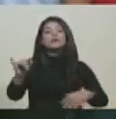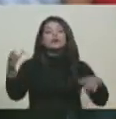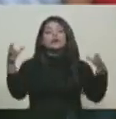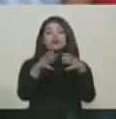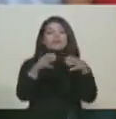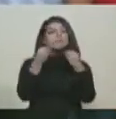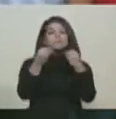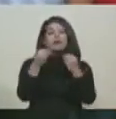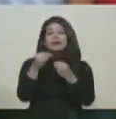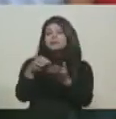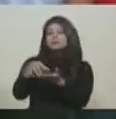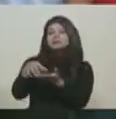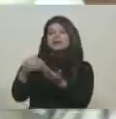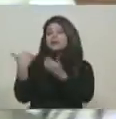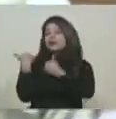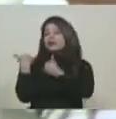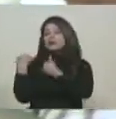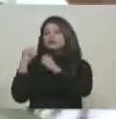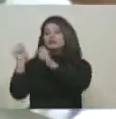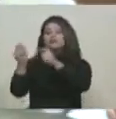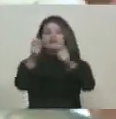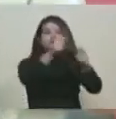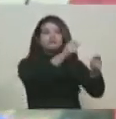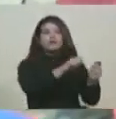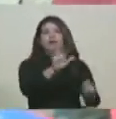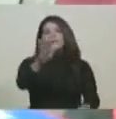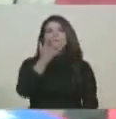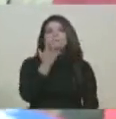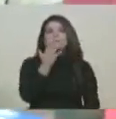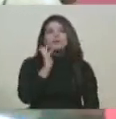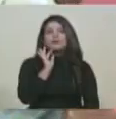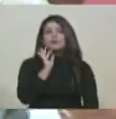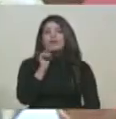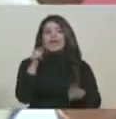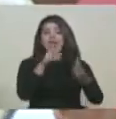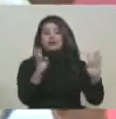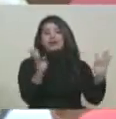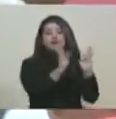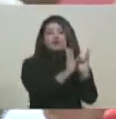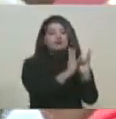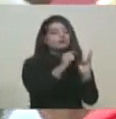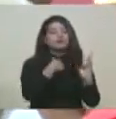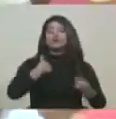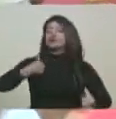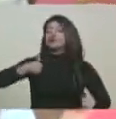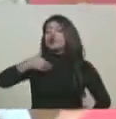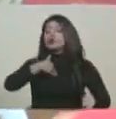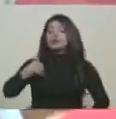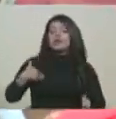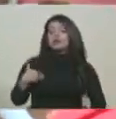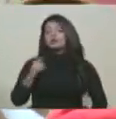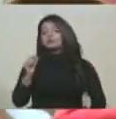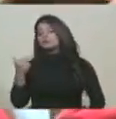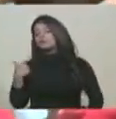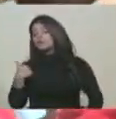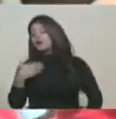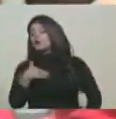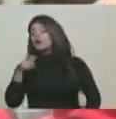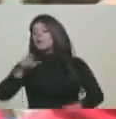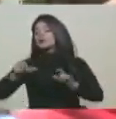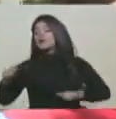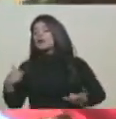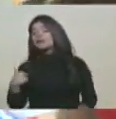para repartirse los cargos. Me explico. Ellos no se reúnen para más nada, sino a mí me das personal, a mí me